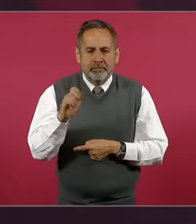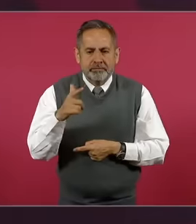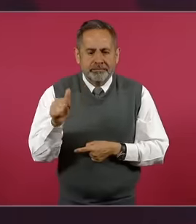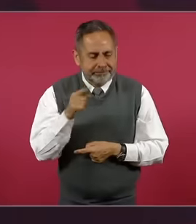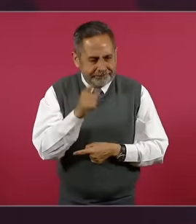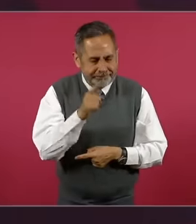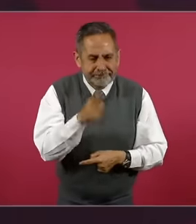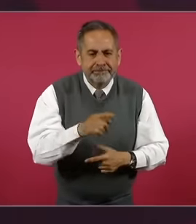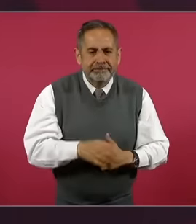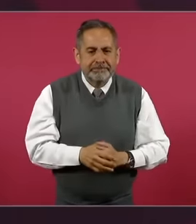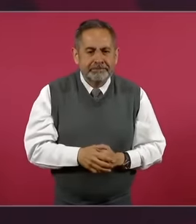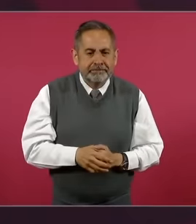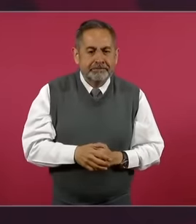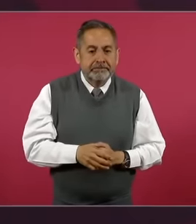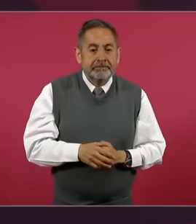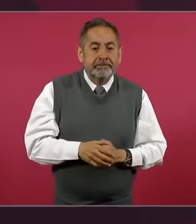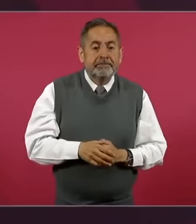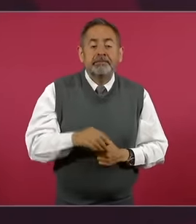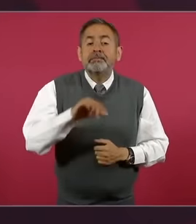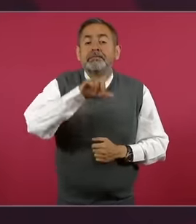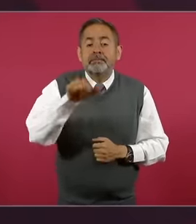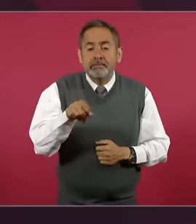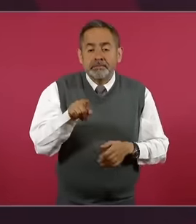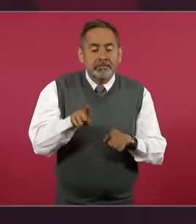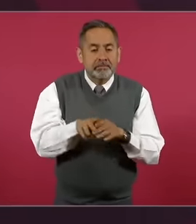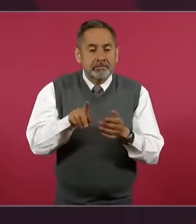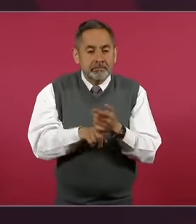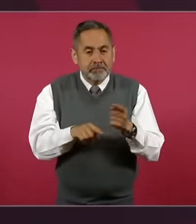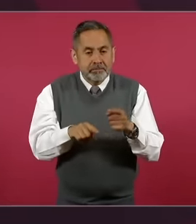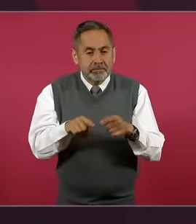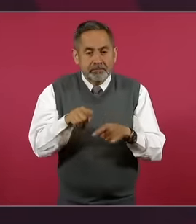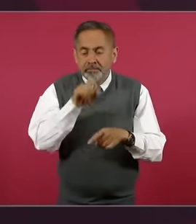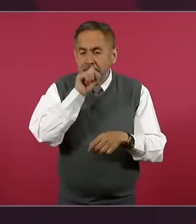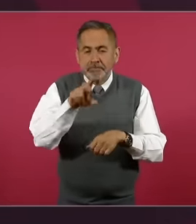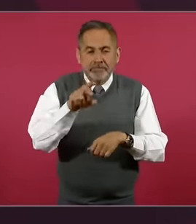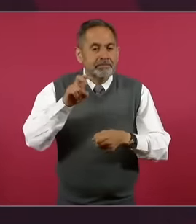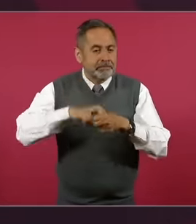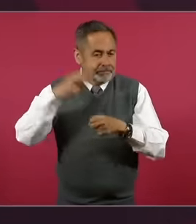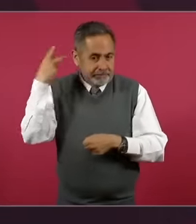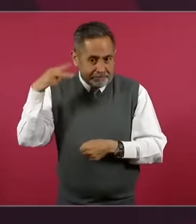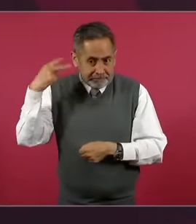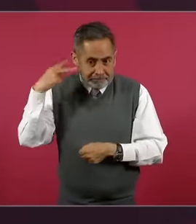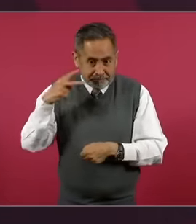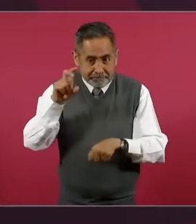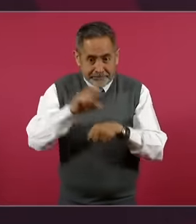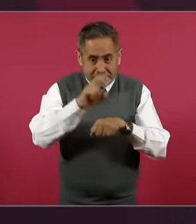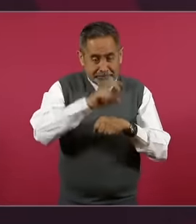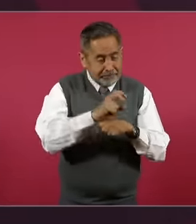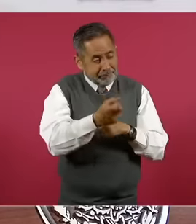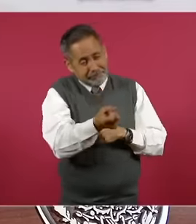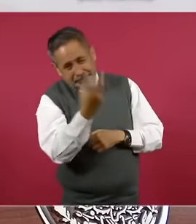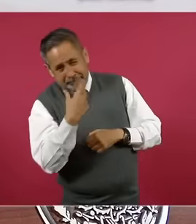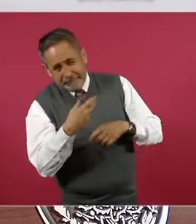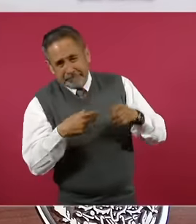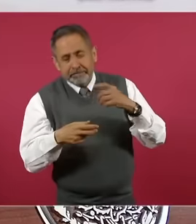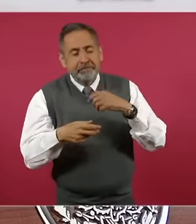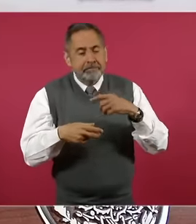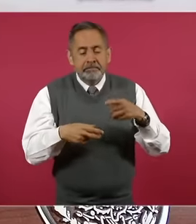Guillermo Ortega. Y luego cuando me tiraron huevos también en Veracruz,